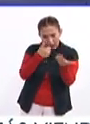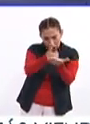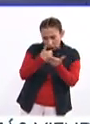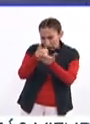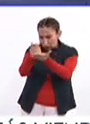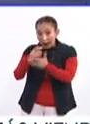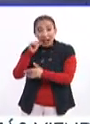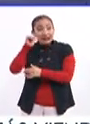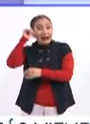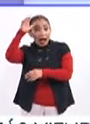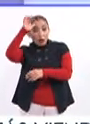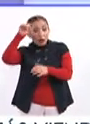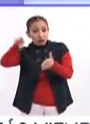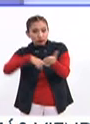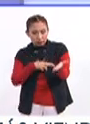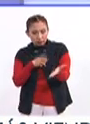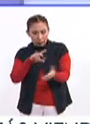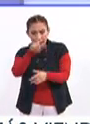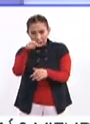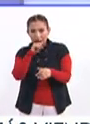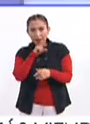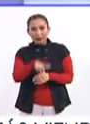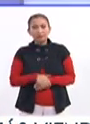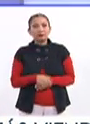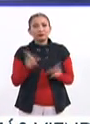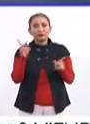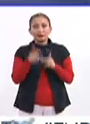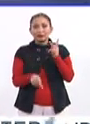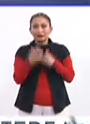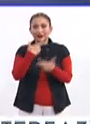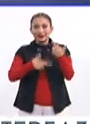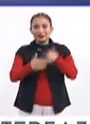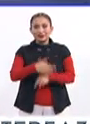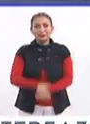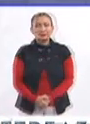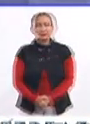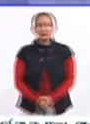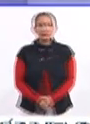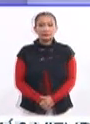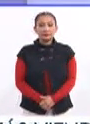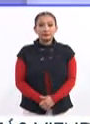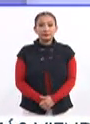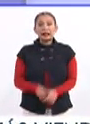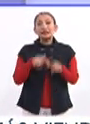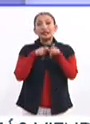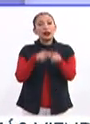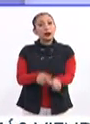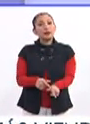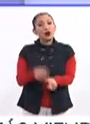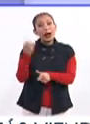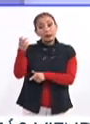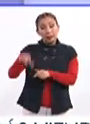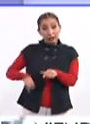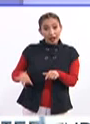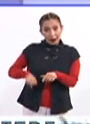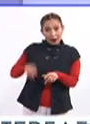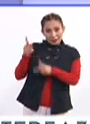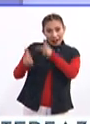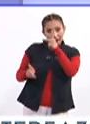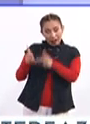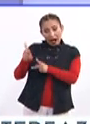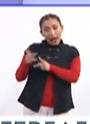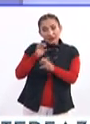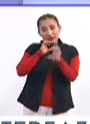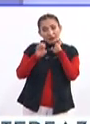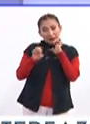Ayer se firmó un importante acuerdo, así que vamos a hablar sobre esto. Una pausa, regresamos. Continuamos con esta interesante charla,